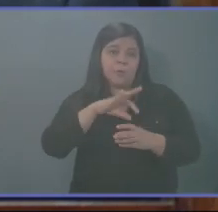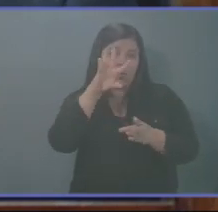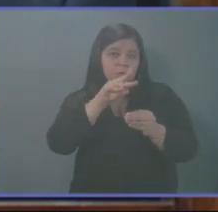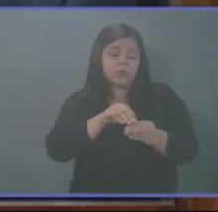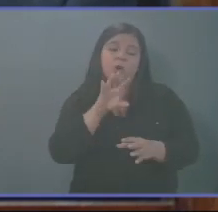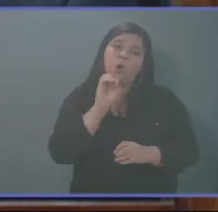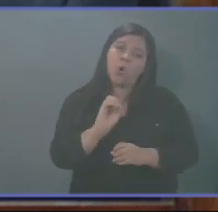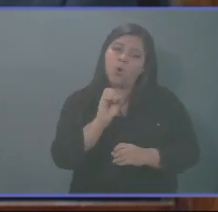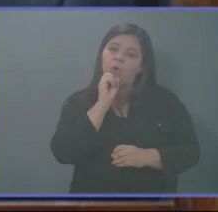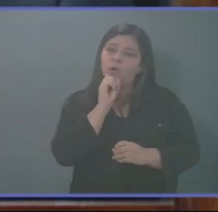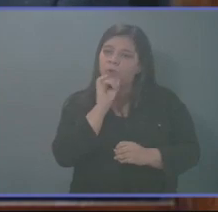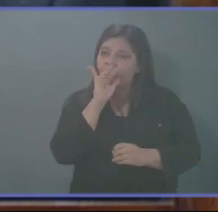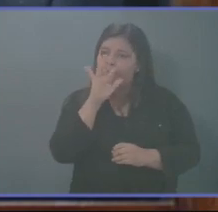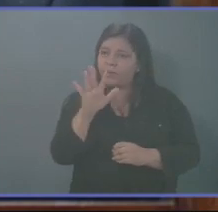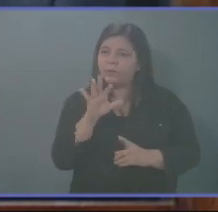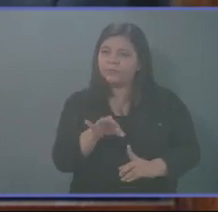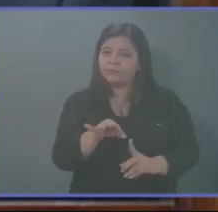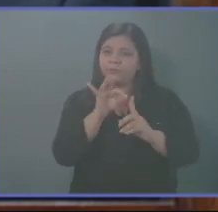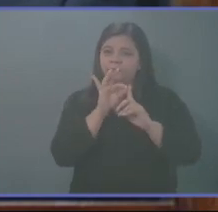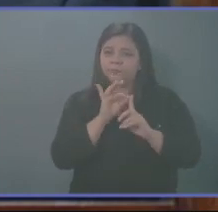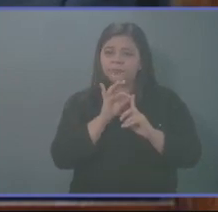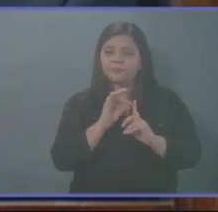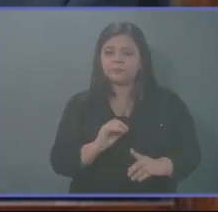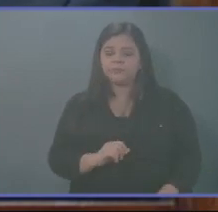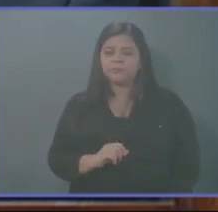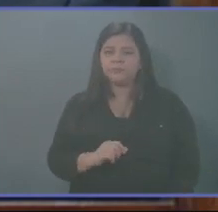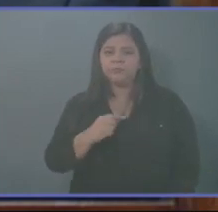la proclamación de electos.